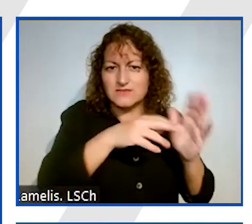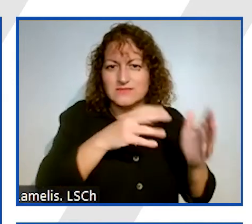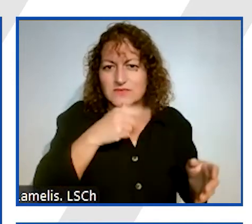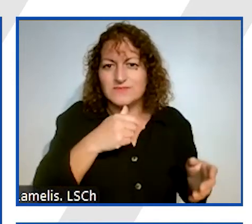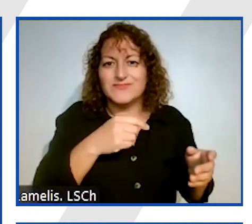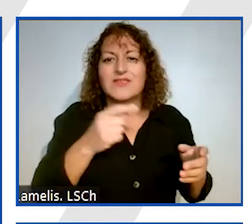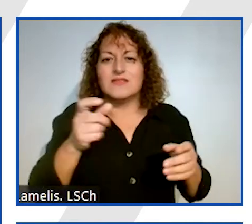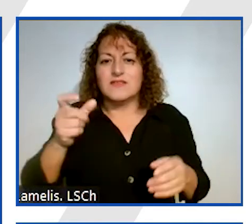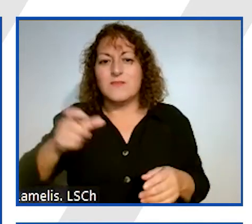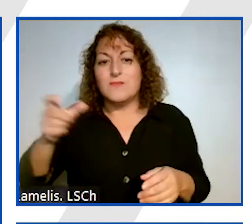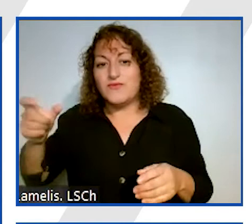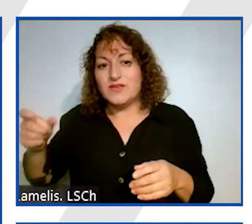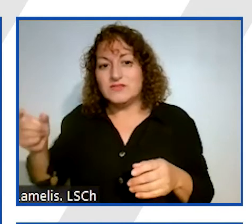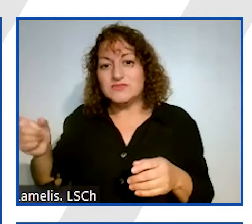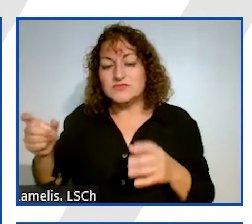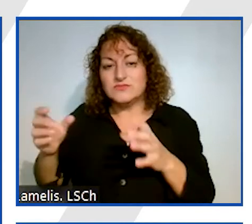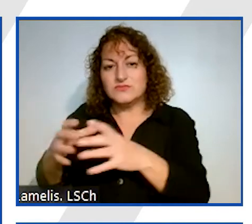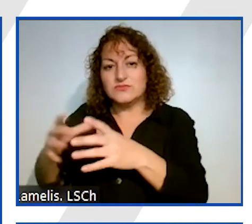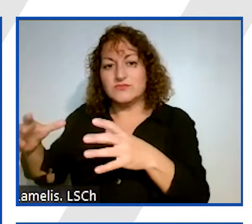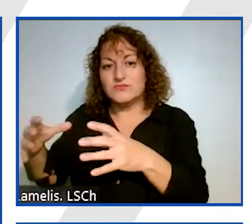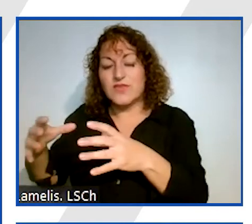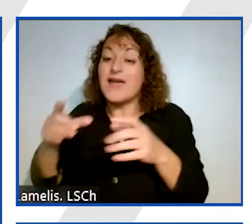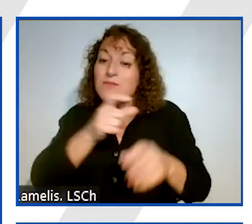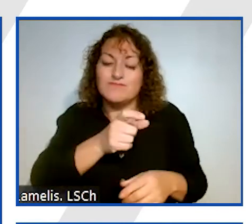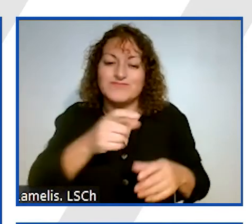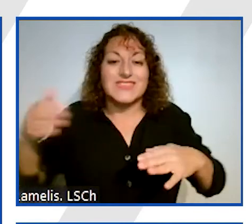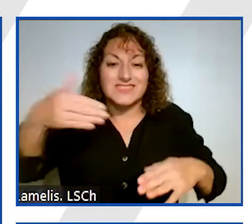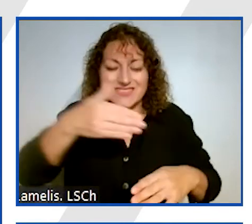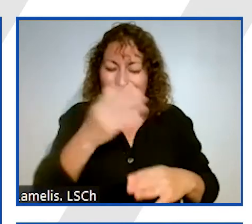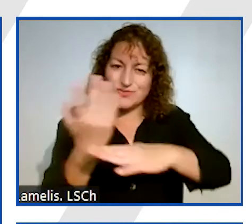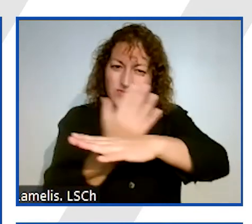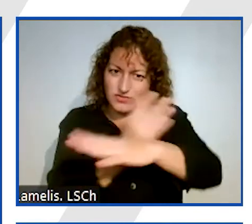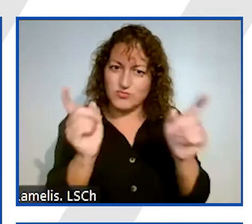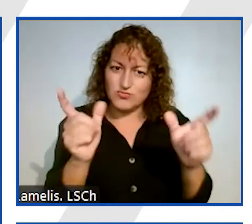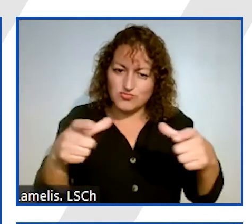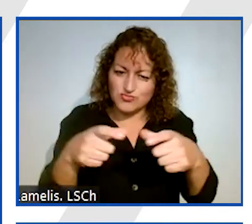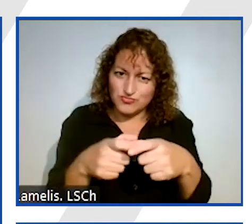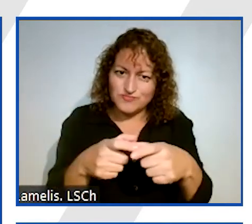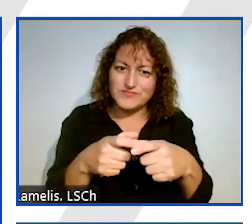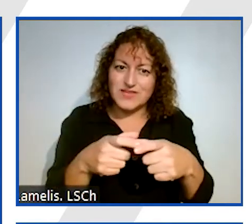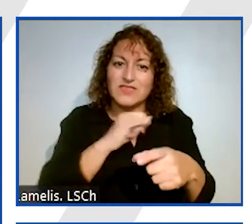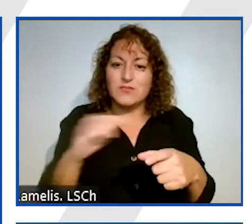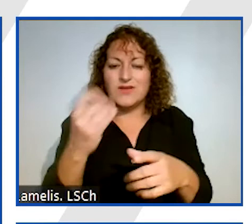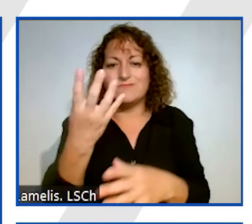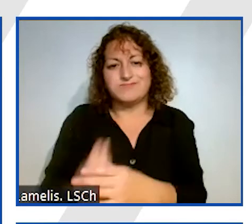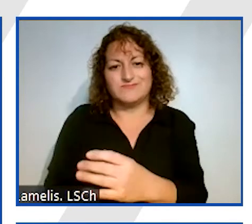y un colapso. En todos. No ha habido un país que capture comercialmente tiburones donde esto no